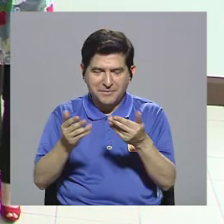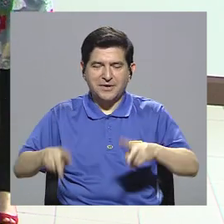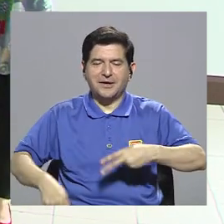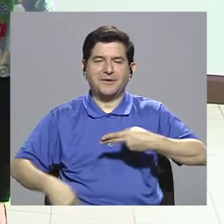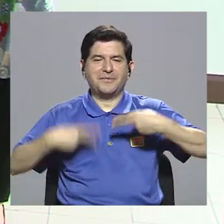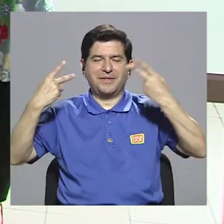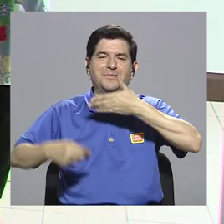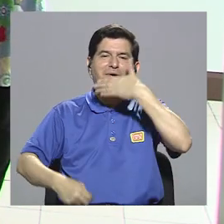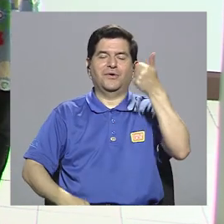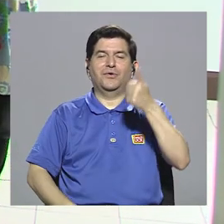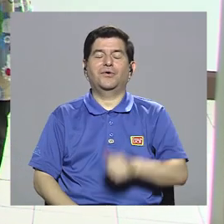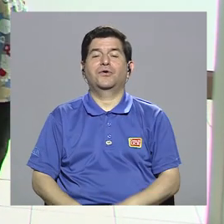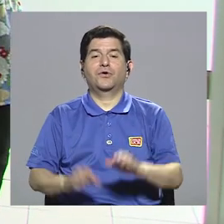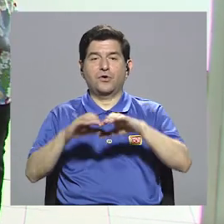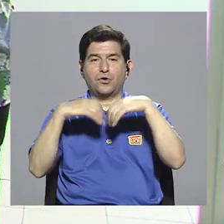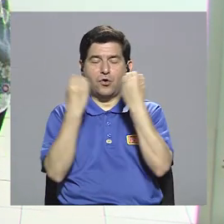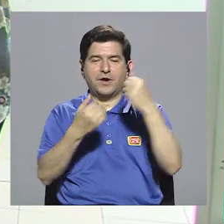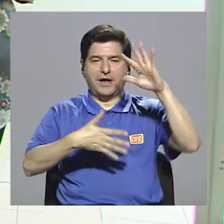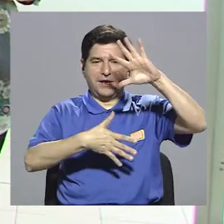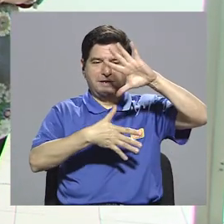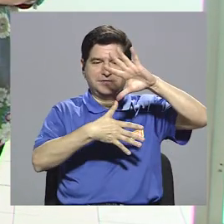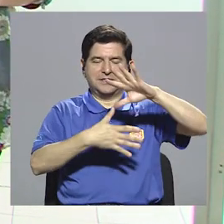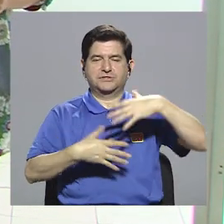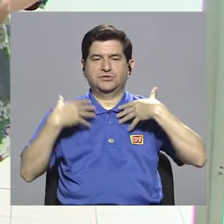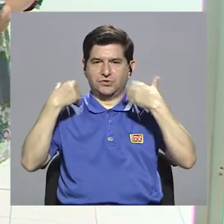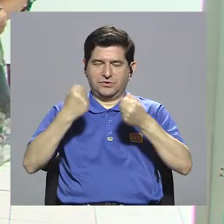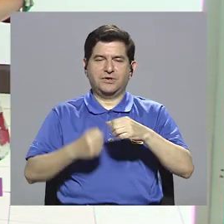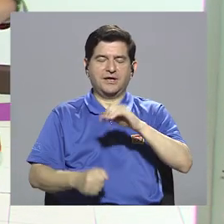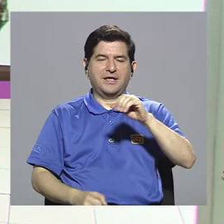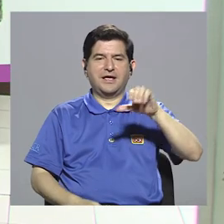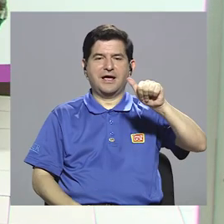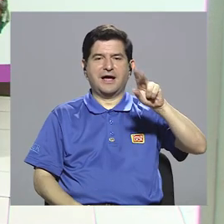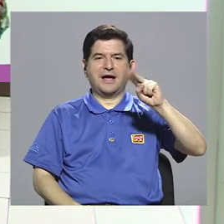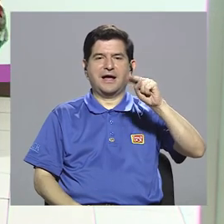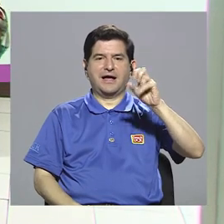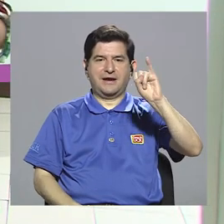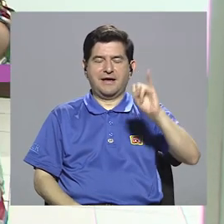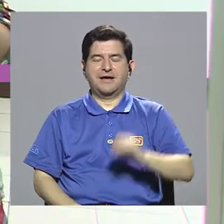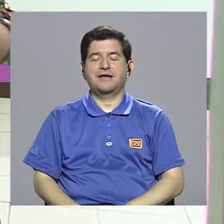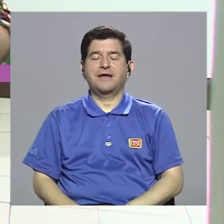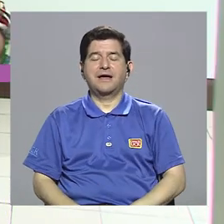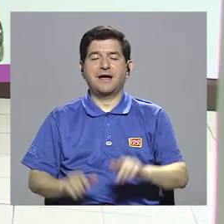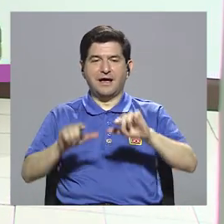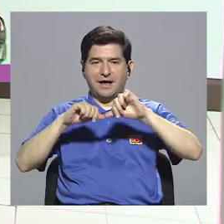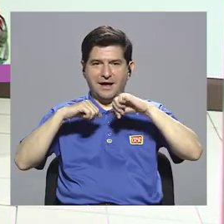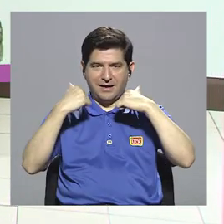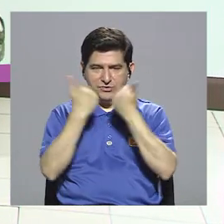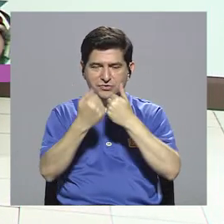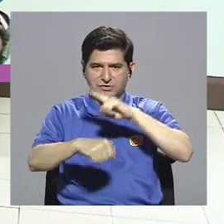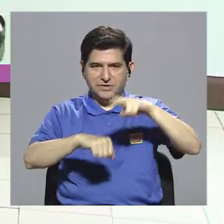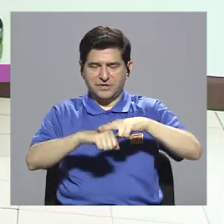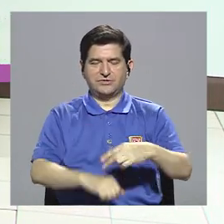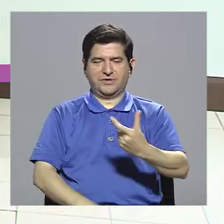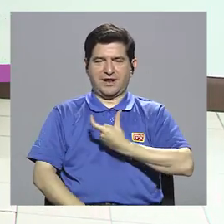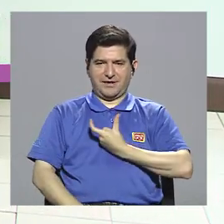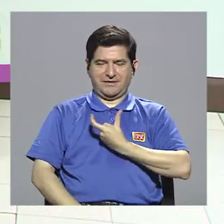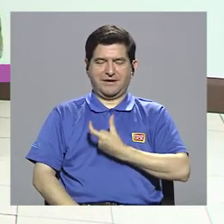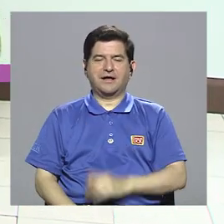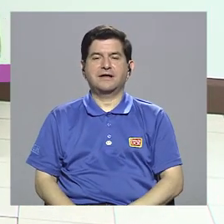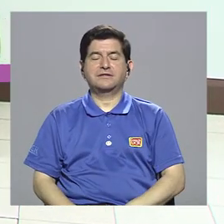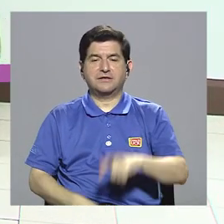bienvenidos a vivir mejor la organización panamericana de la salud y anahí la asociación nacional de alcaldes e intendentes